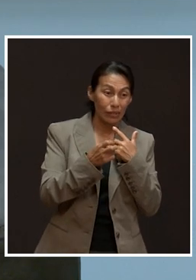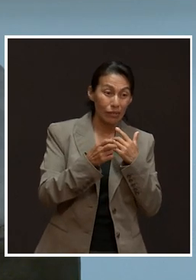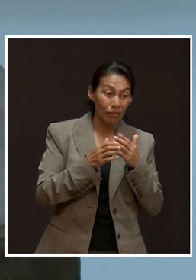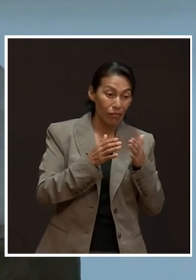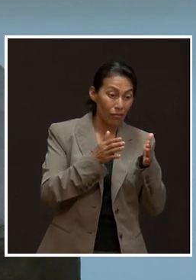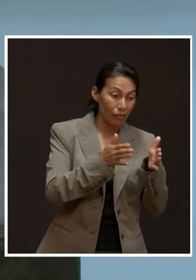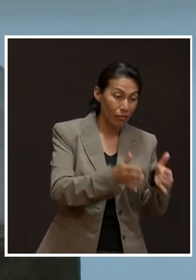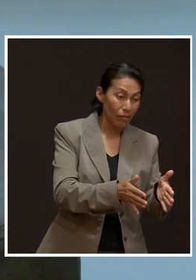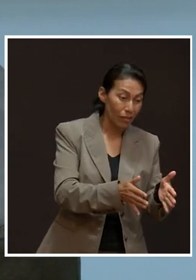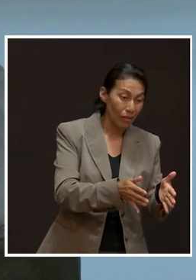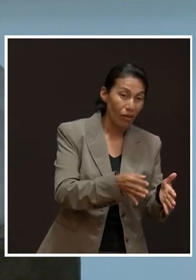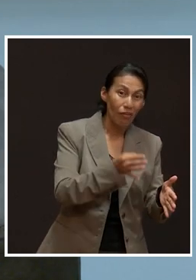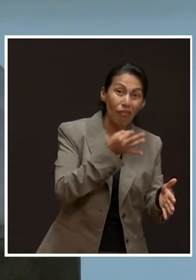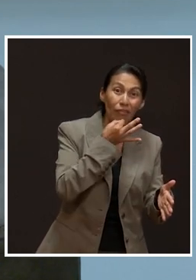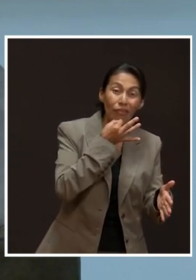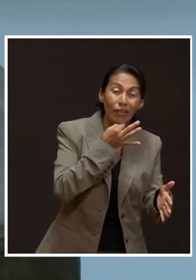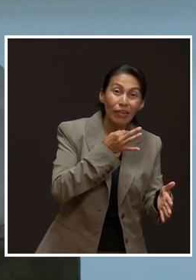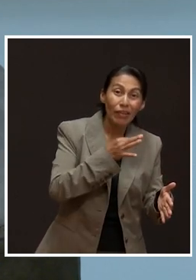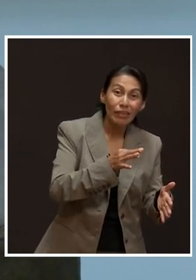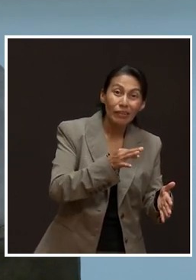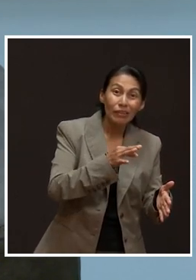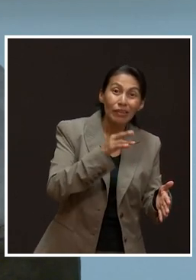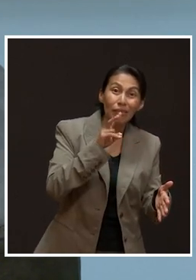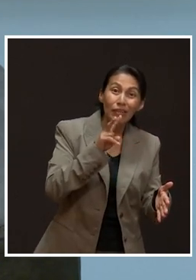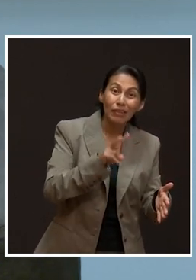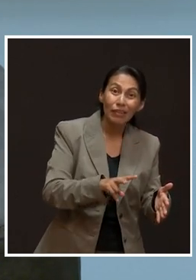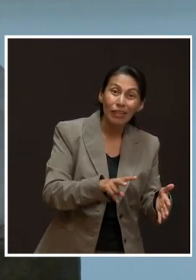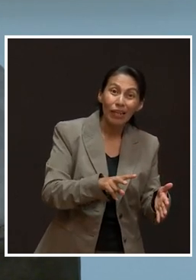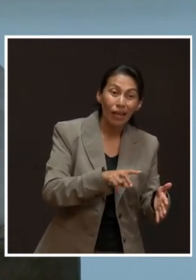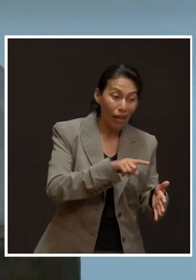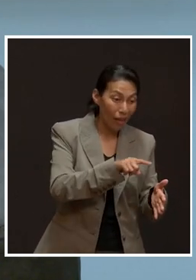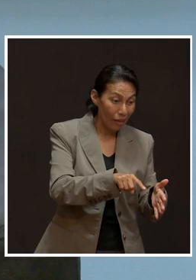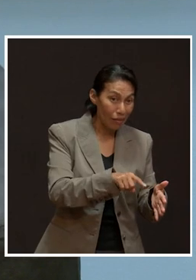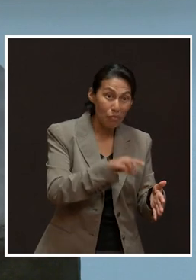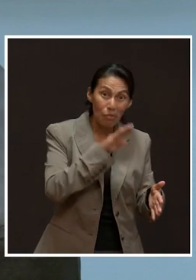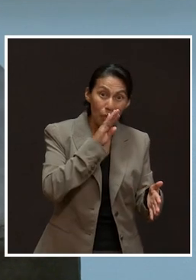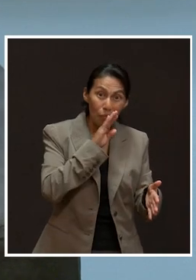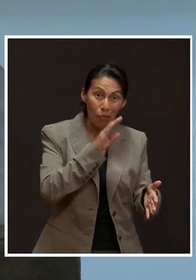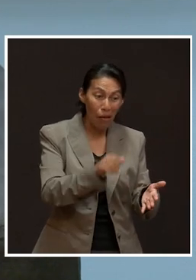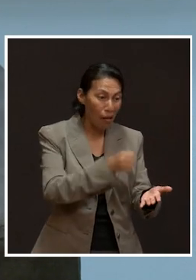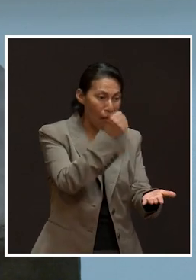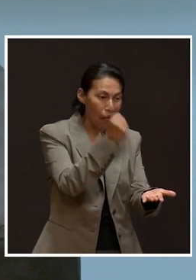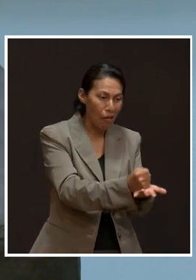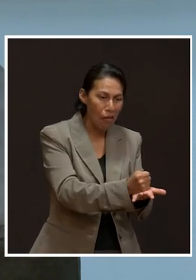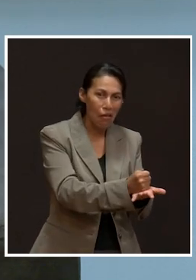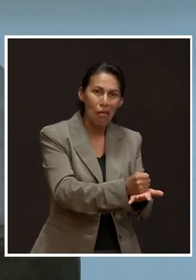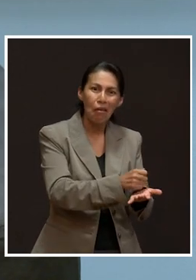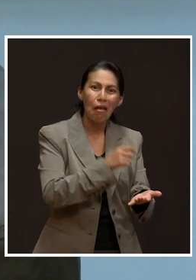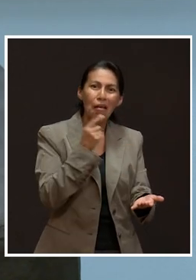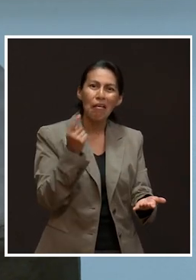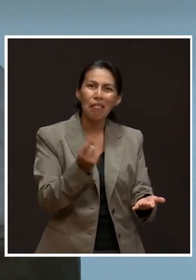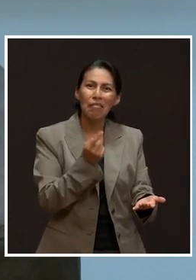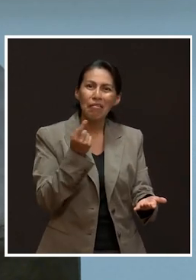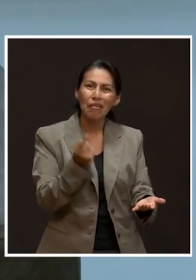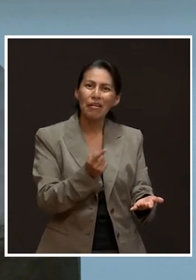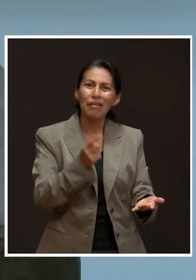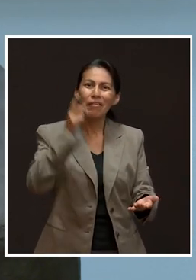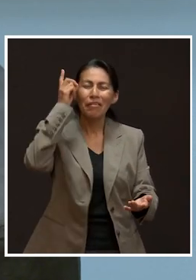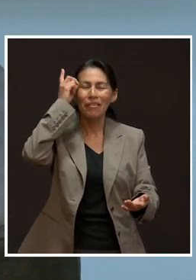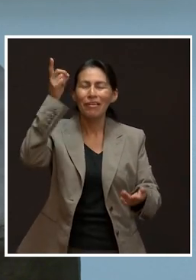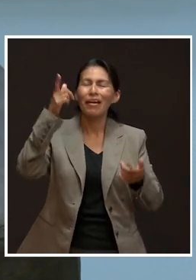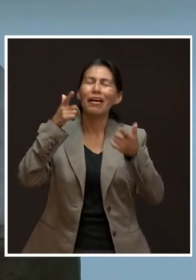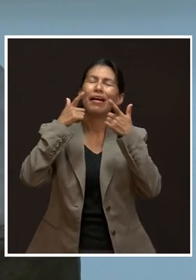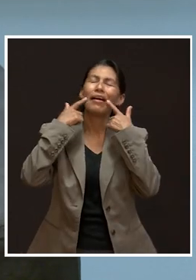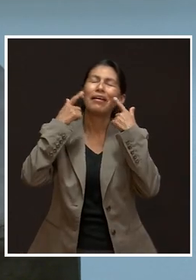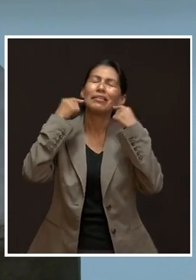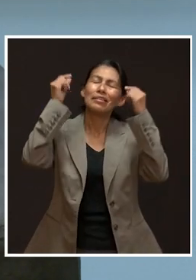lamentación, ese servicio fúnebre fue una celebración. Porque está